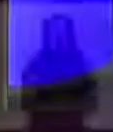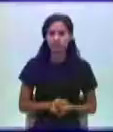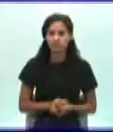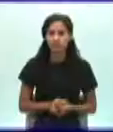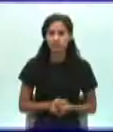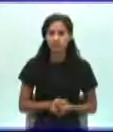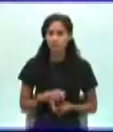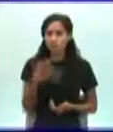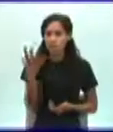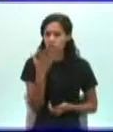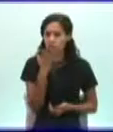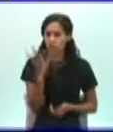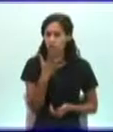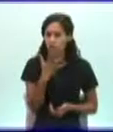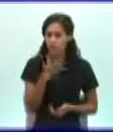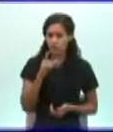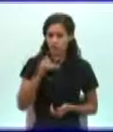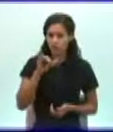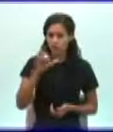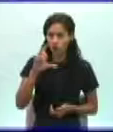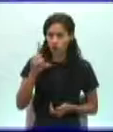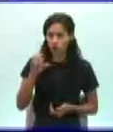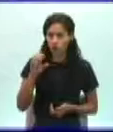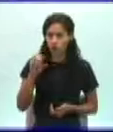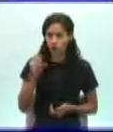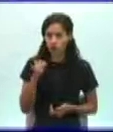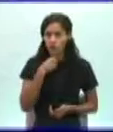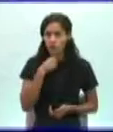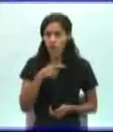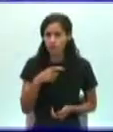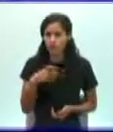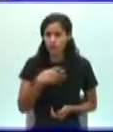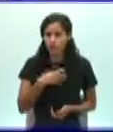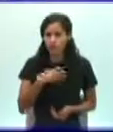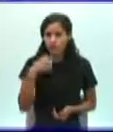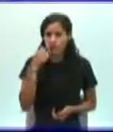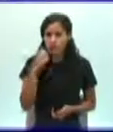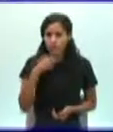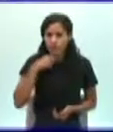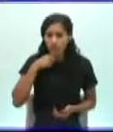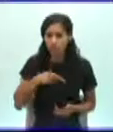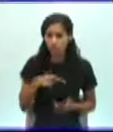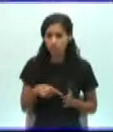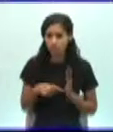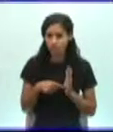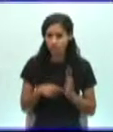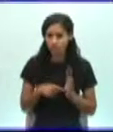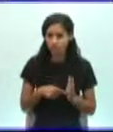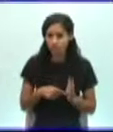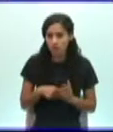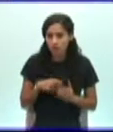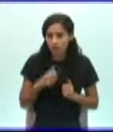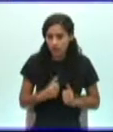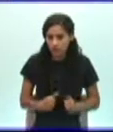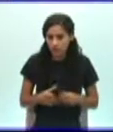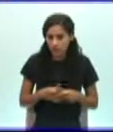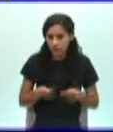¿Quiénes son esos criollos que se destacaron y que tienen o tuvieron sentido de pertenencia por su tierra donde